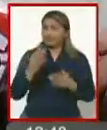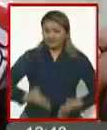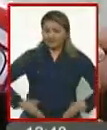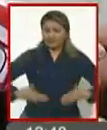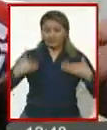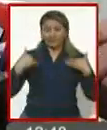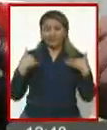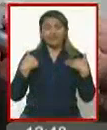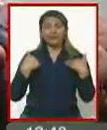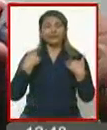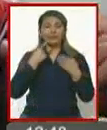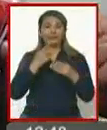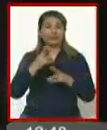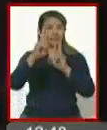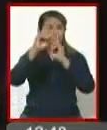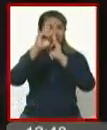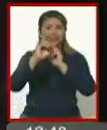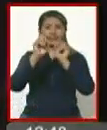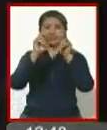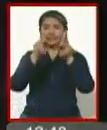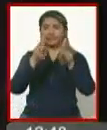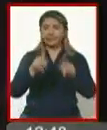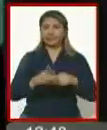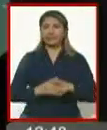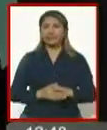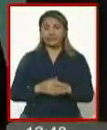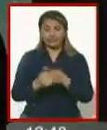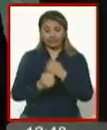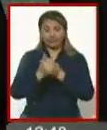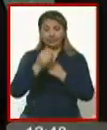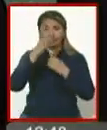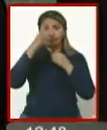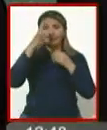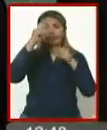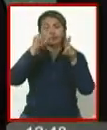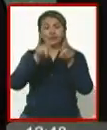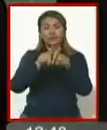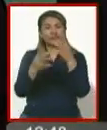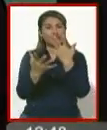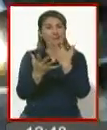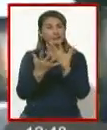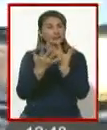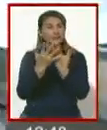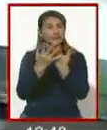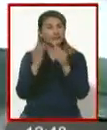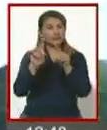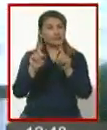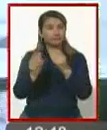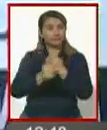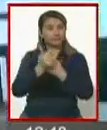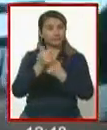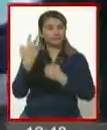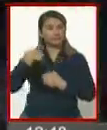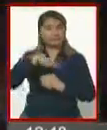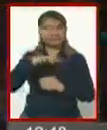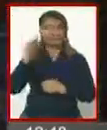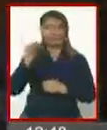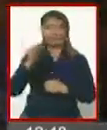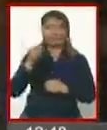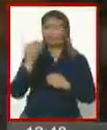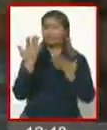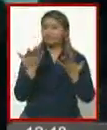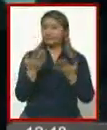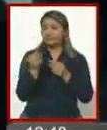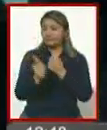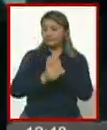vida es una vida y eso es lo que hay que respetar. ¿Corre peligro la vida de su hermano en la cárcel, señora Ríos? Para nosotros sí, digamos,